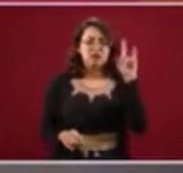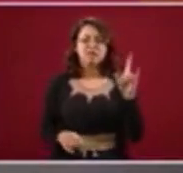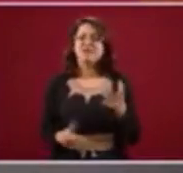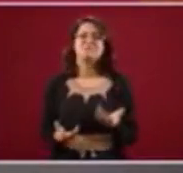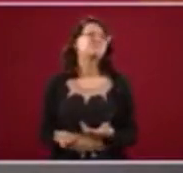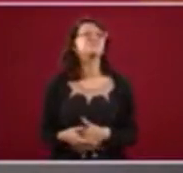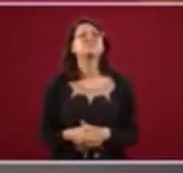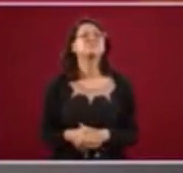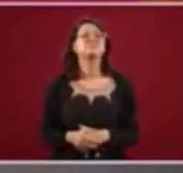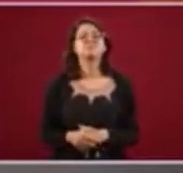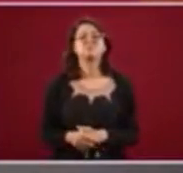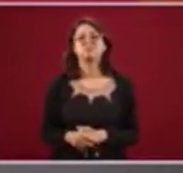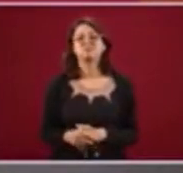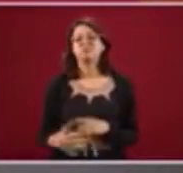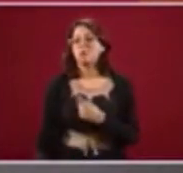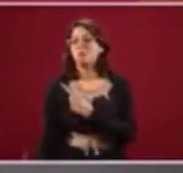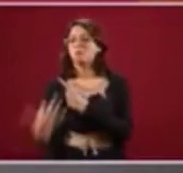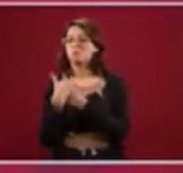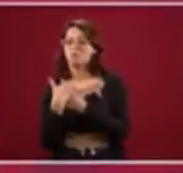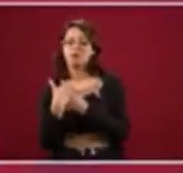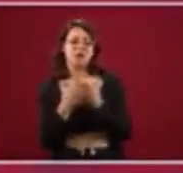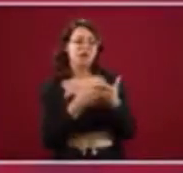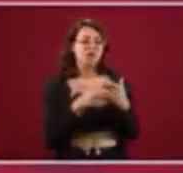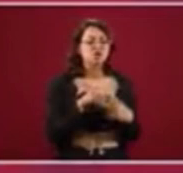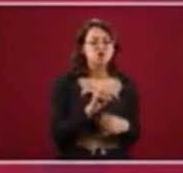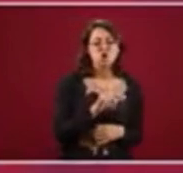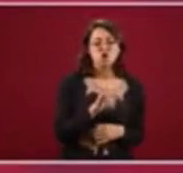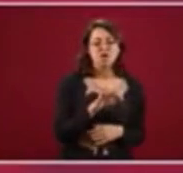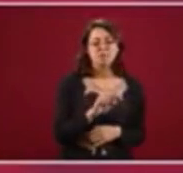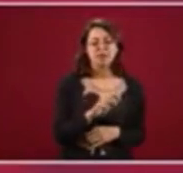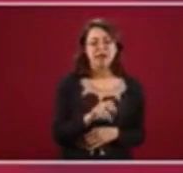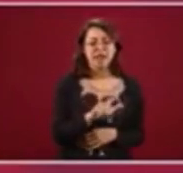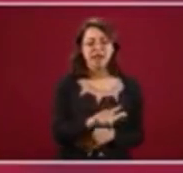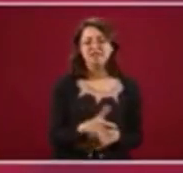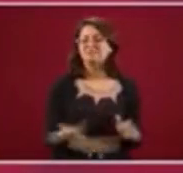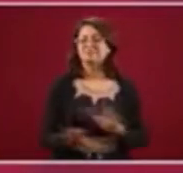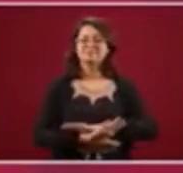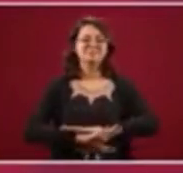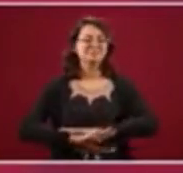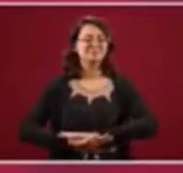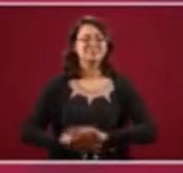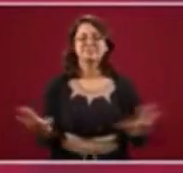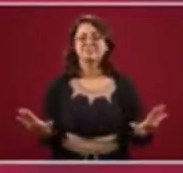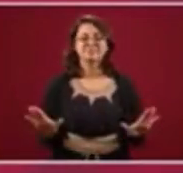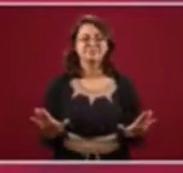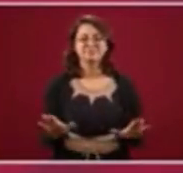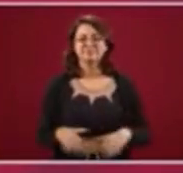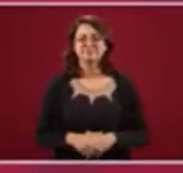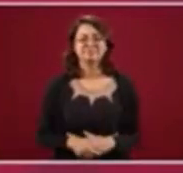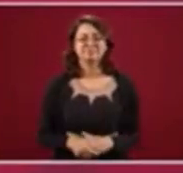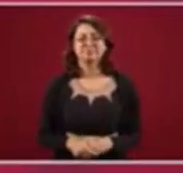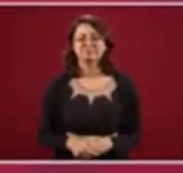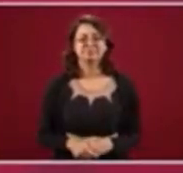más de populistas o neoliberalistas. No,